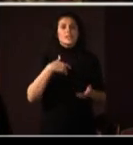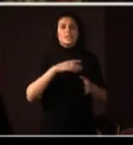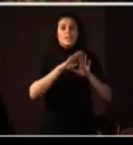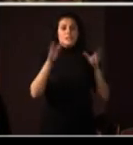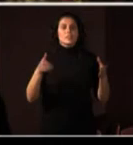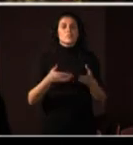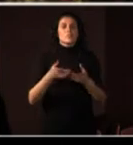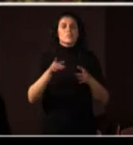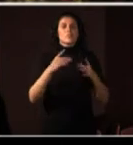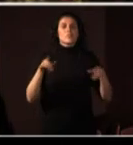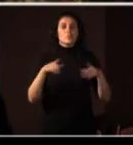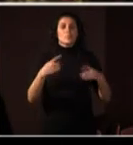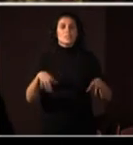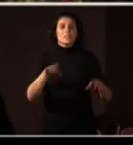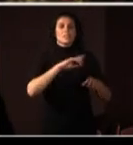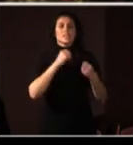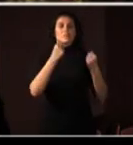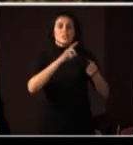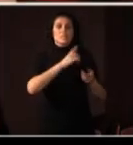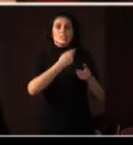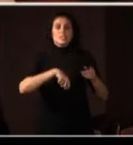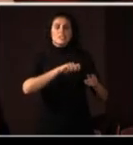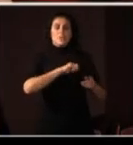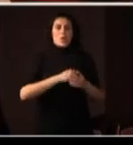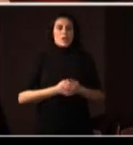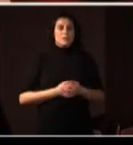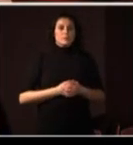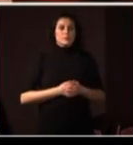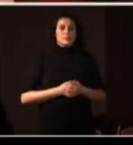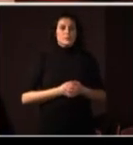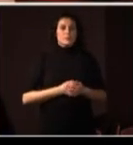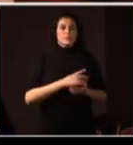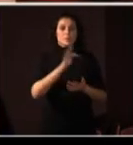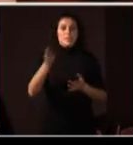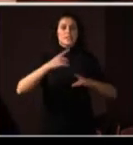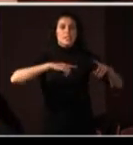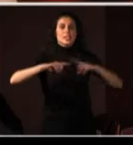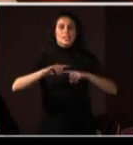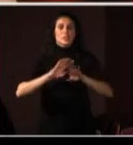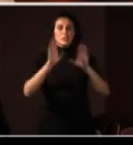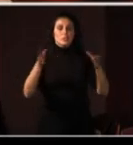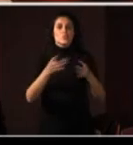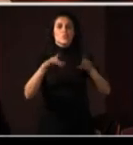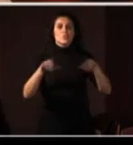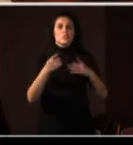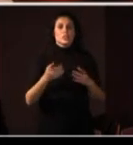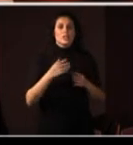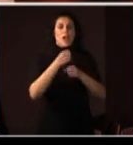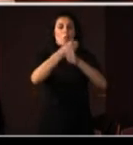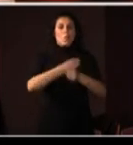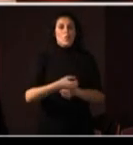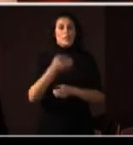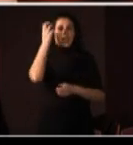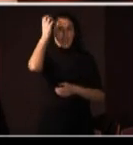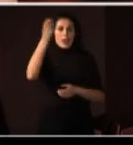Músicas Militares de las Fuerzas Armadas Españolas y además director de la Unidad de Música de la Guardia Real.